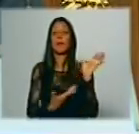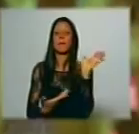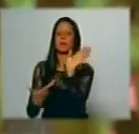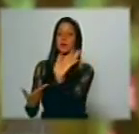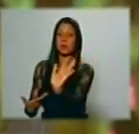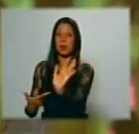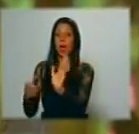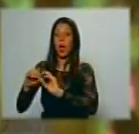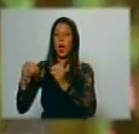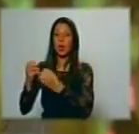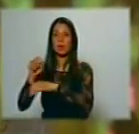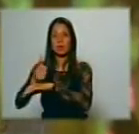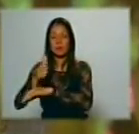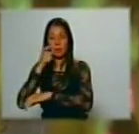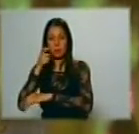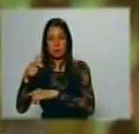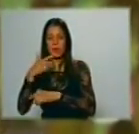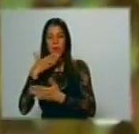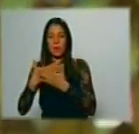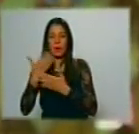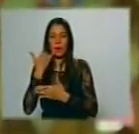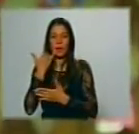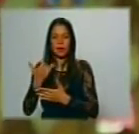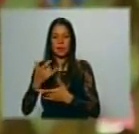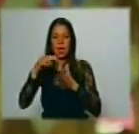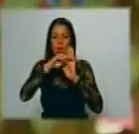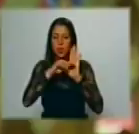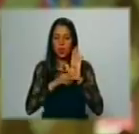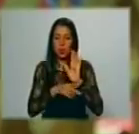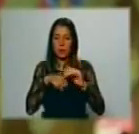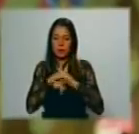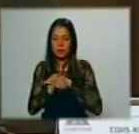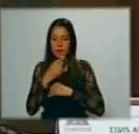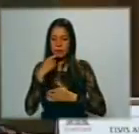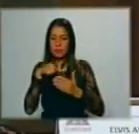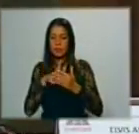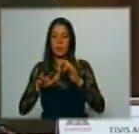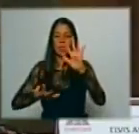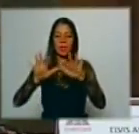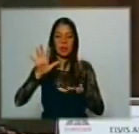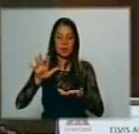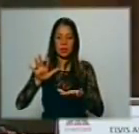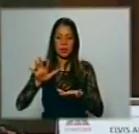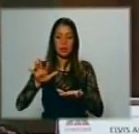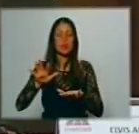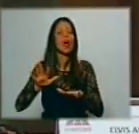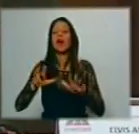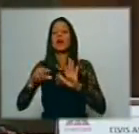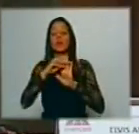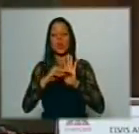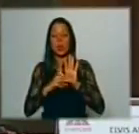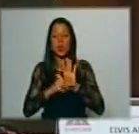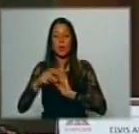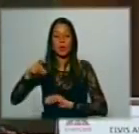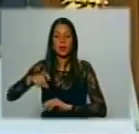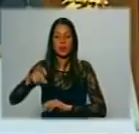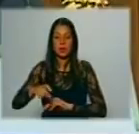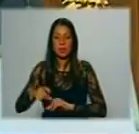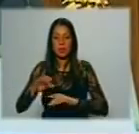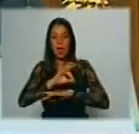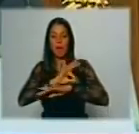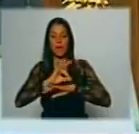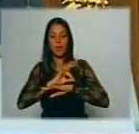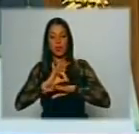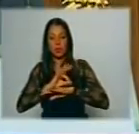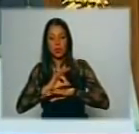consideración del órgano rector la propuesta de su reglamento interno. 15. Dictar las normas necesarias para su